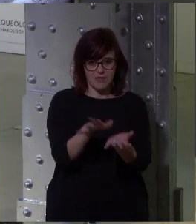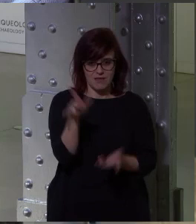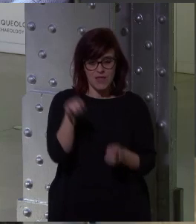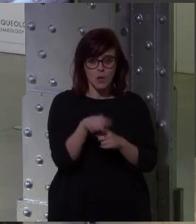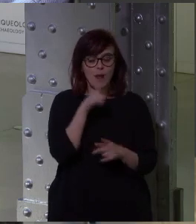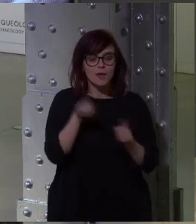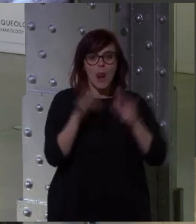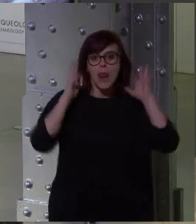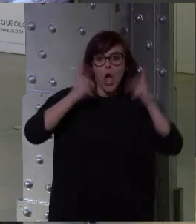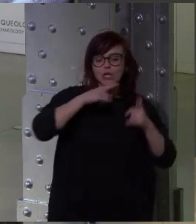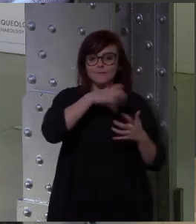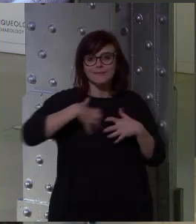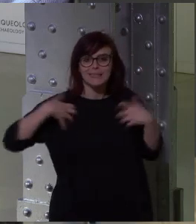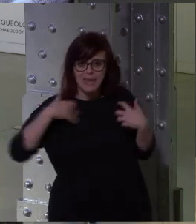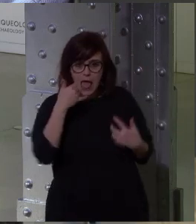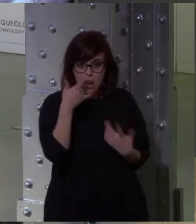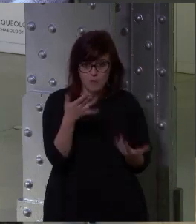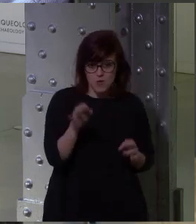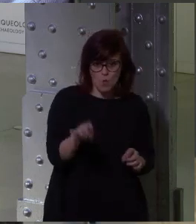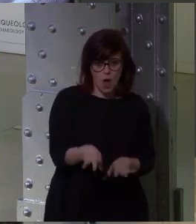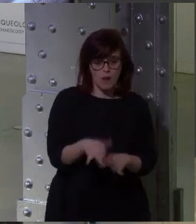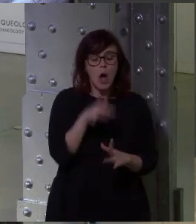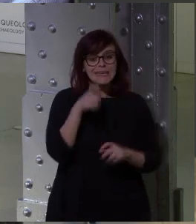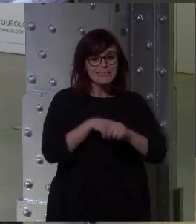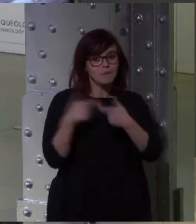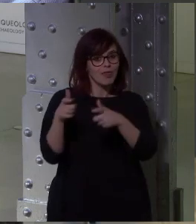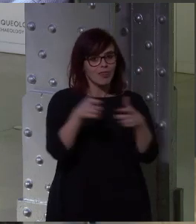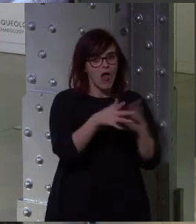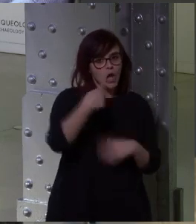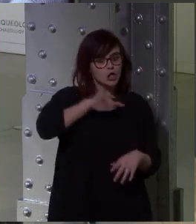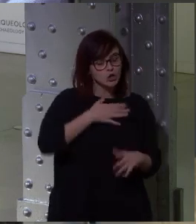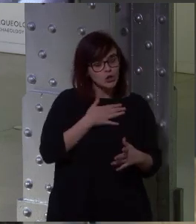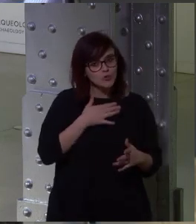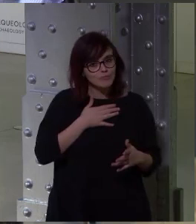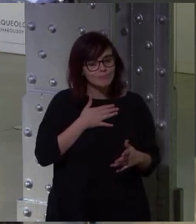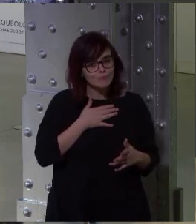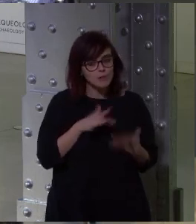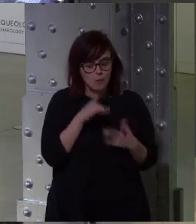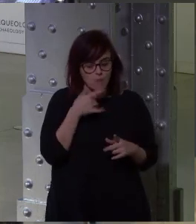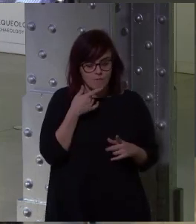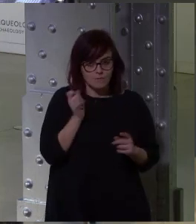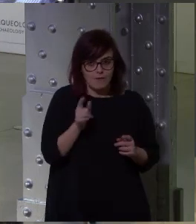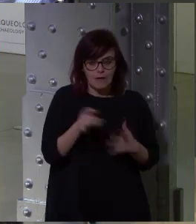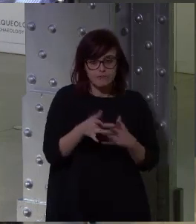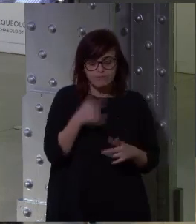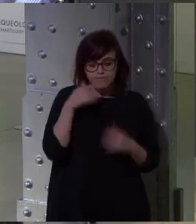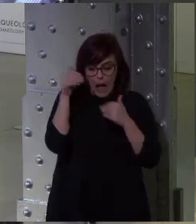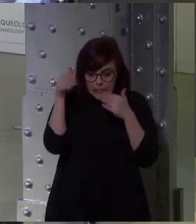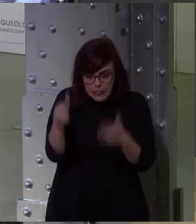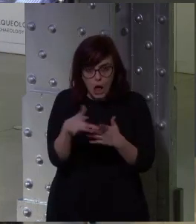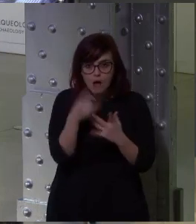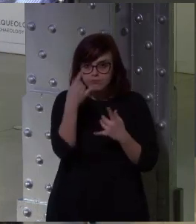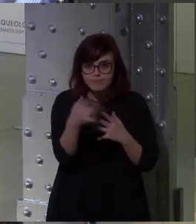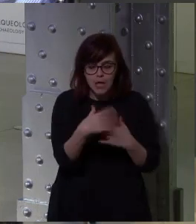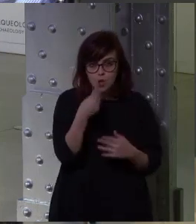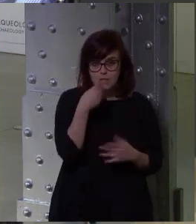leones, a los tigres. Estas son las especies que nosotros fundamentalmente nos centramos en el